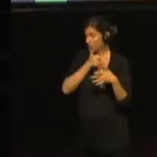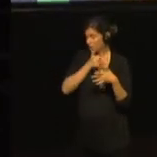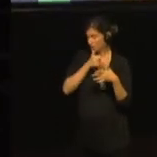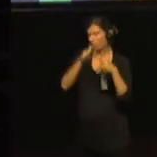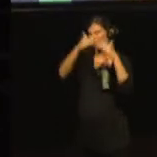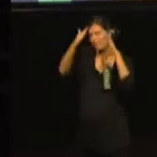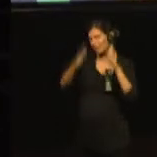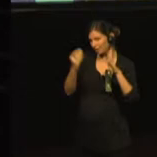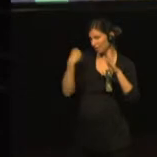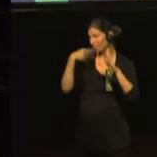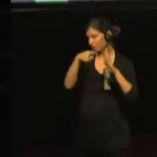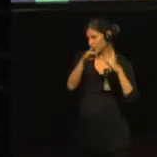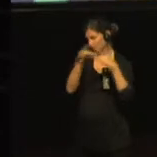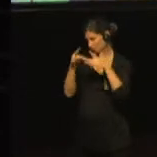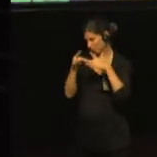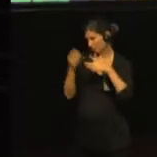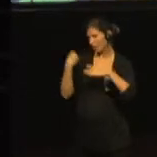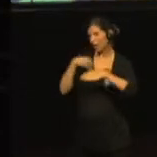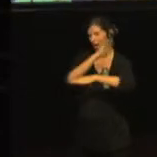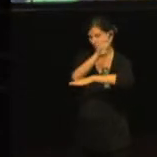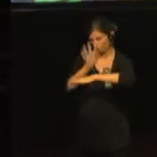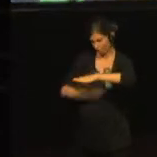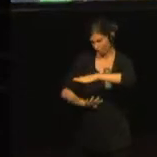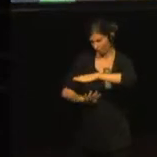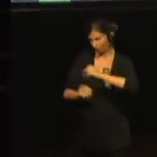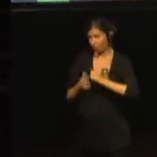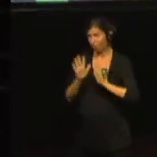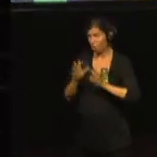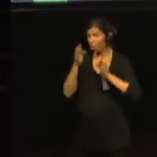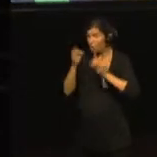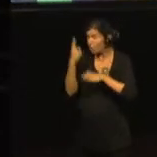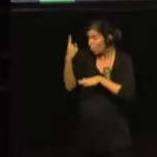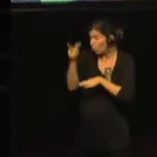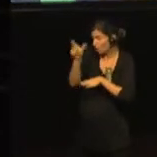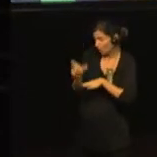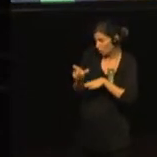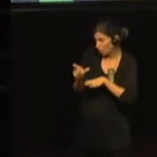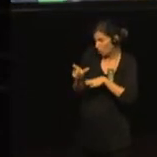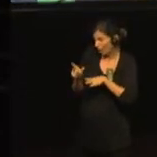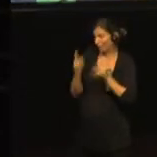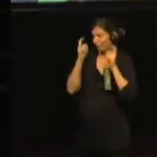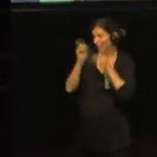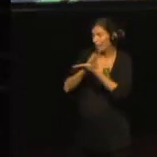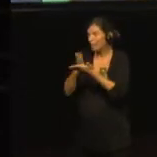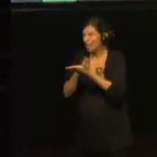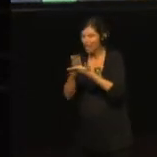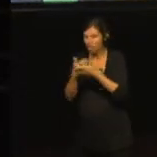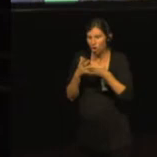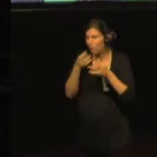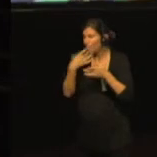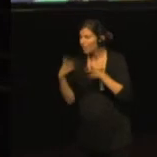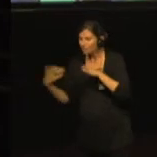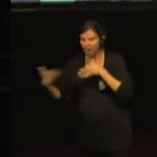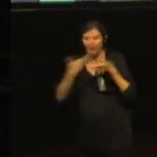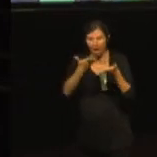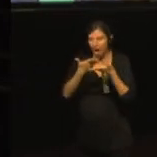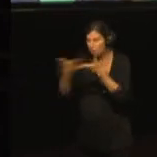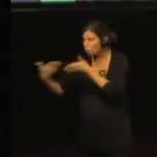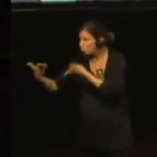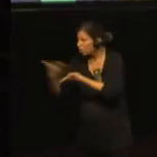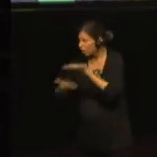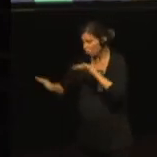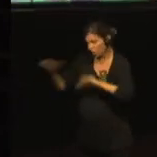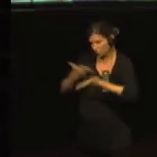Asociacat, y había siempre una persona que hacía de facilitador del grupo. También, por otro lado, había una